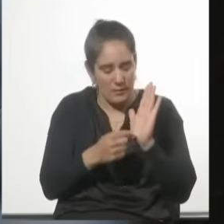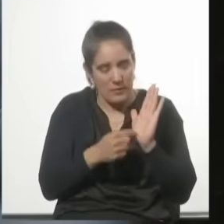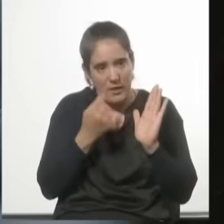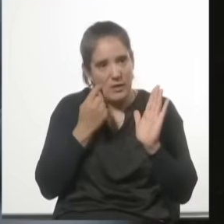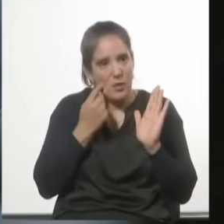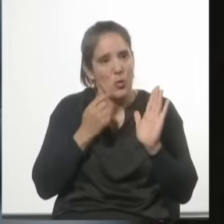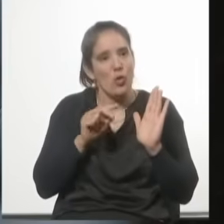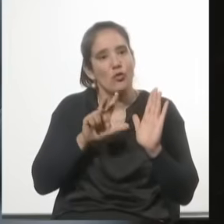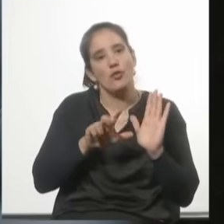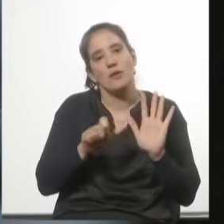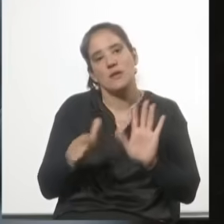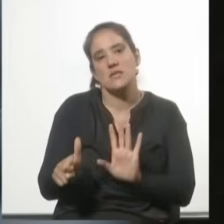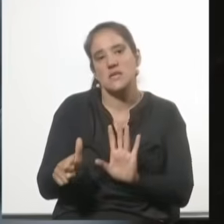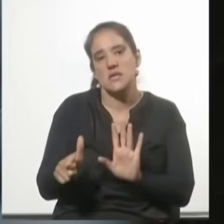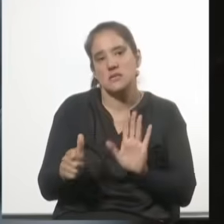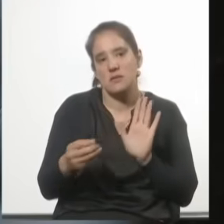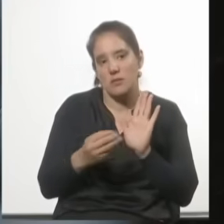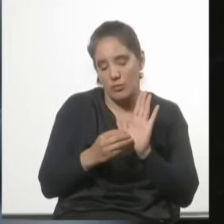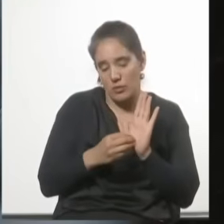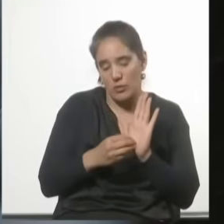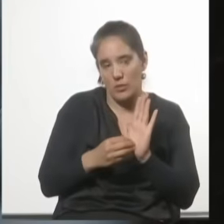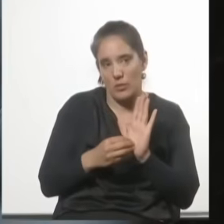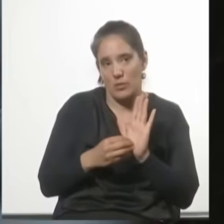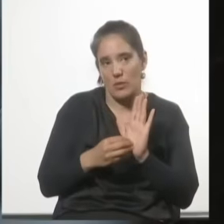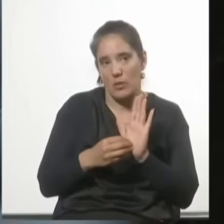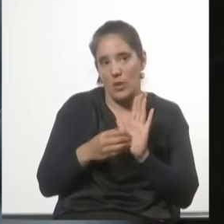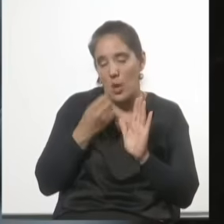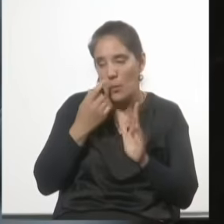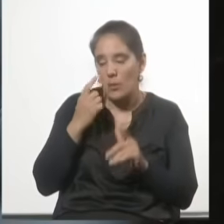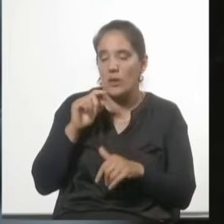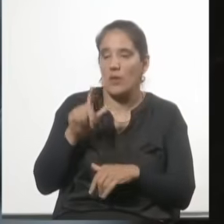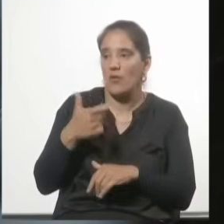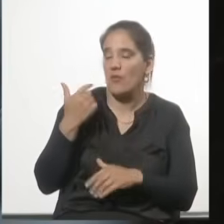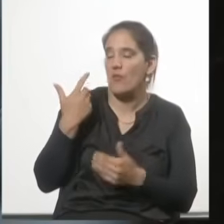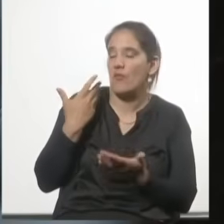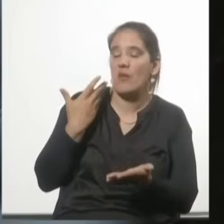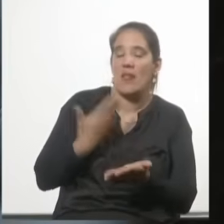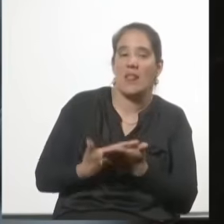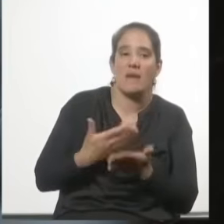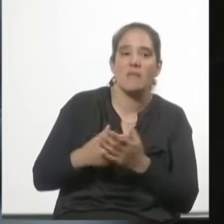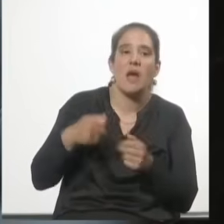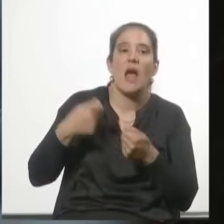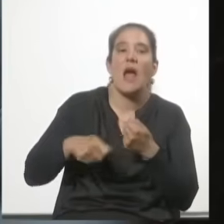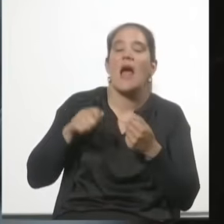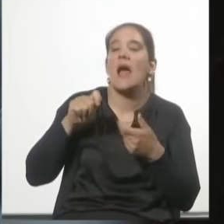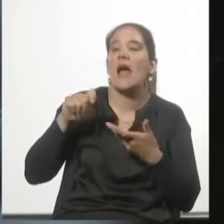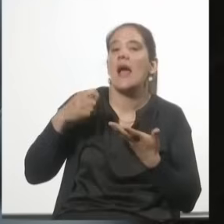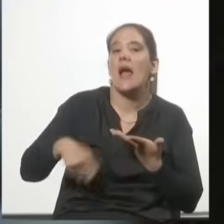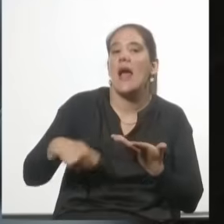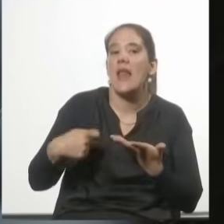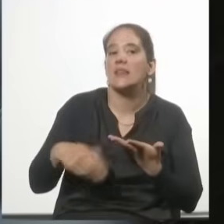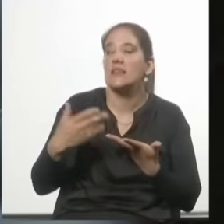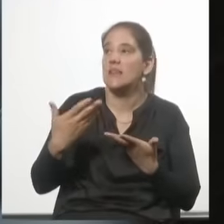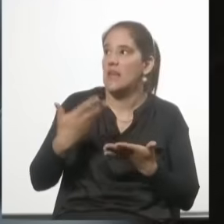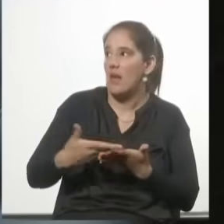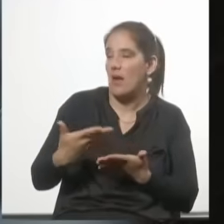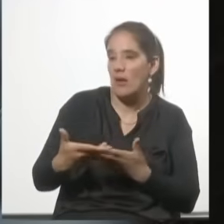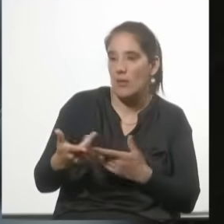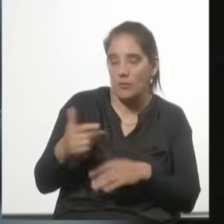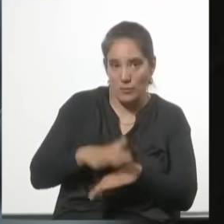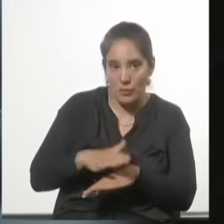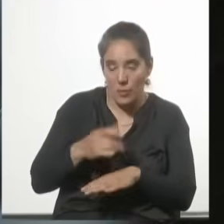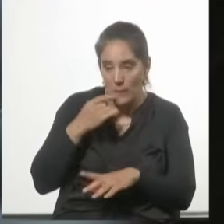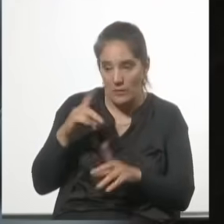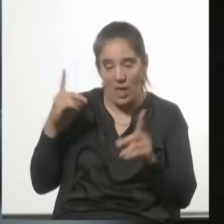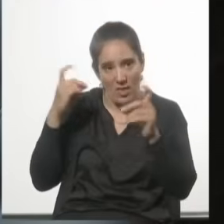número 36 del astillero por conseguir alguna garantía válida y sólida, por esa dificultad que